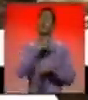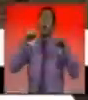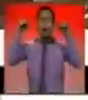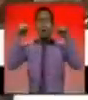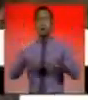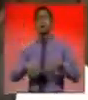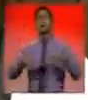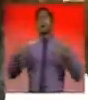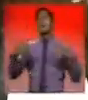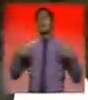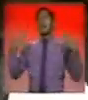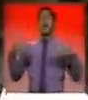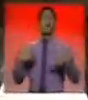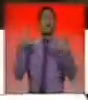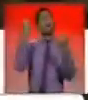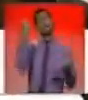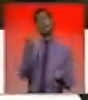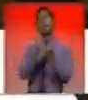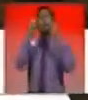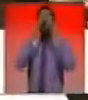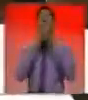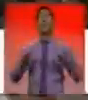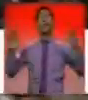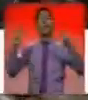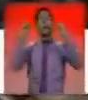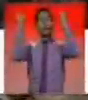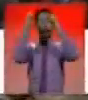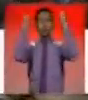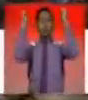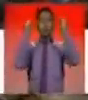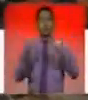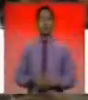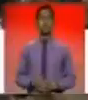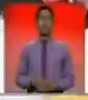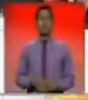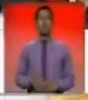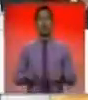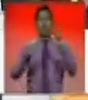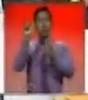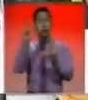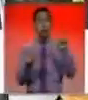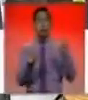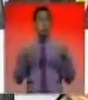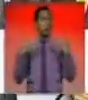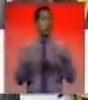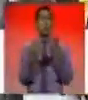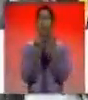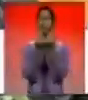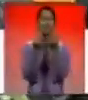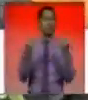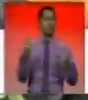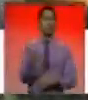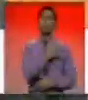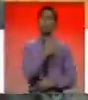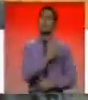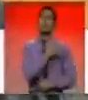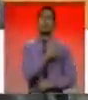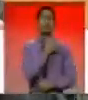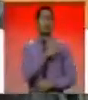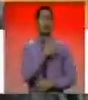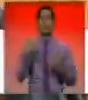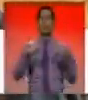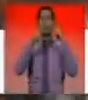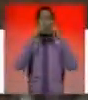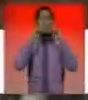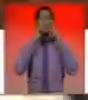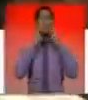toda la militancia para celebrar su cumpleaños. Entre los asistentes se registró emociones encontradas con la llegada de un nuevo